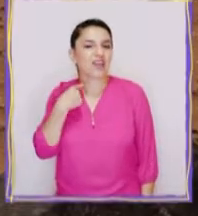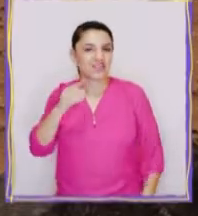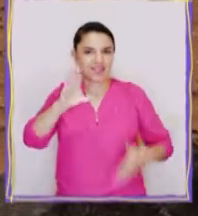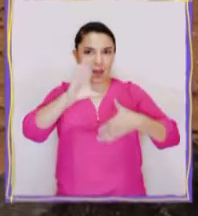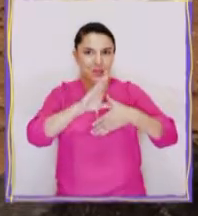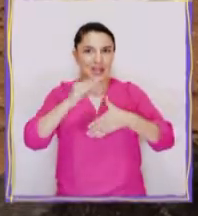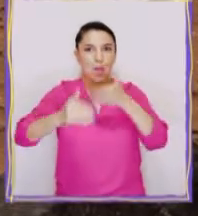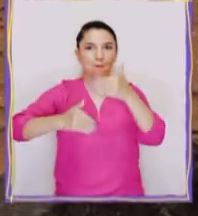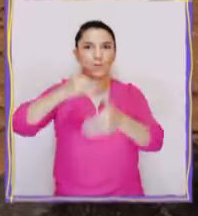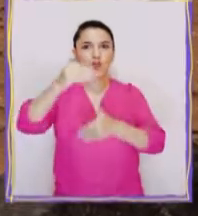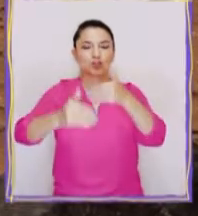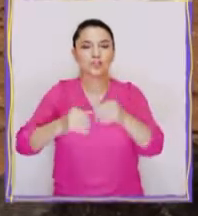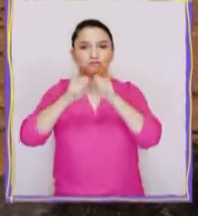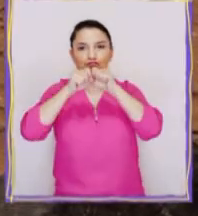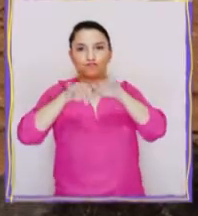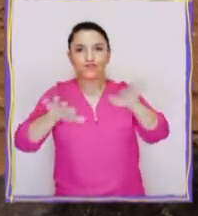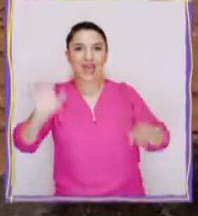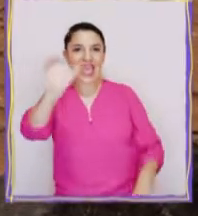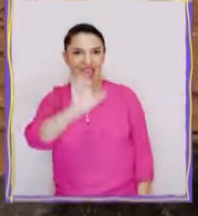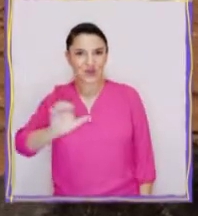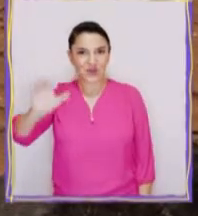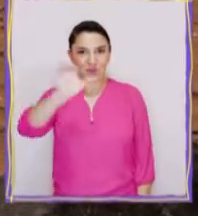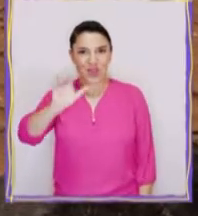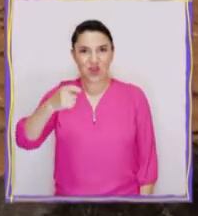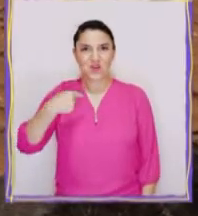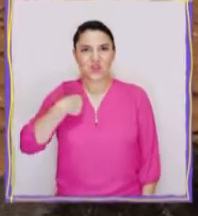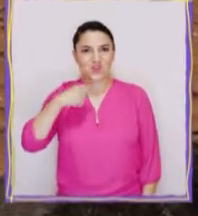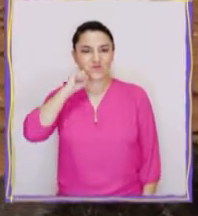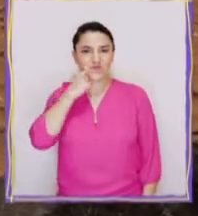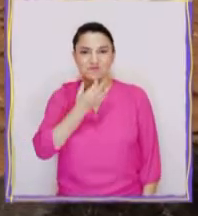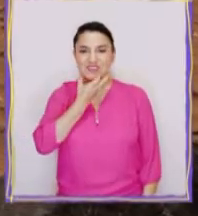impacto tuvo en América el proceso de expansión europea?